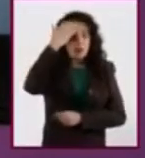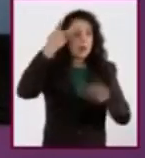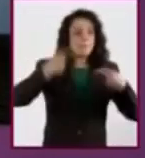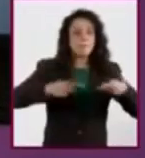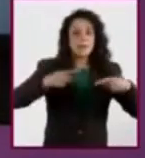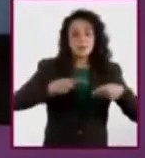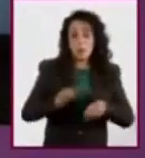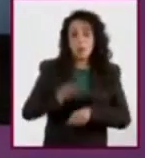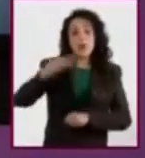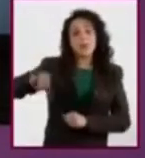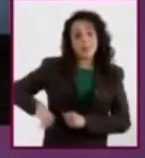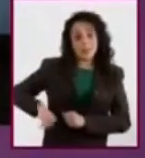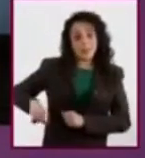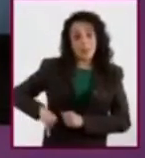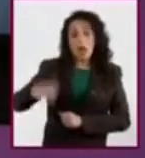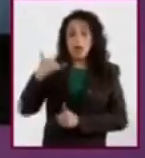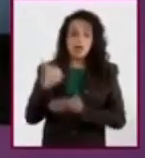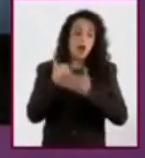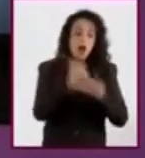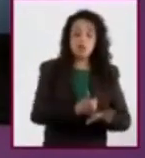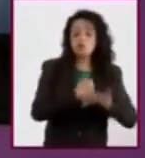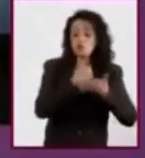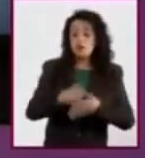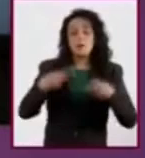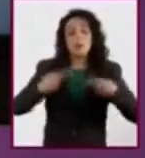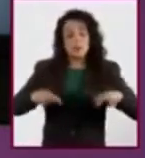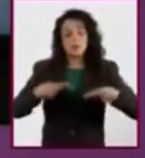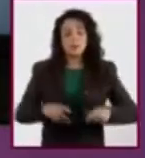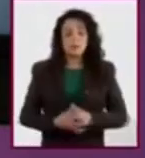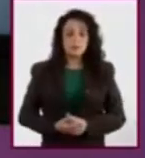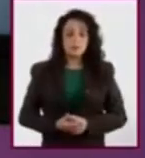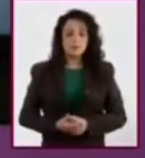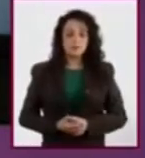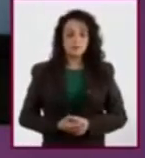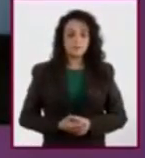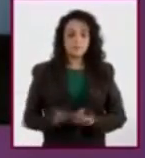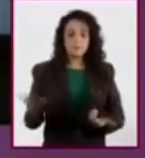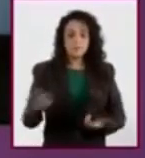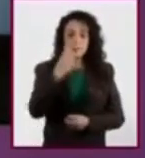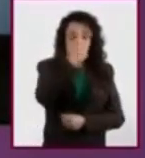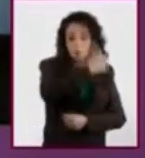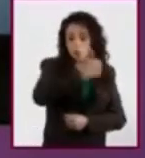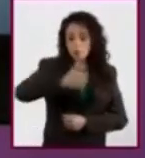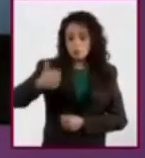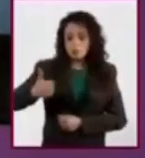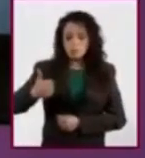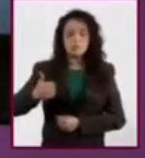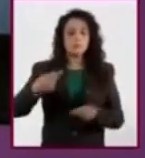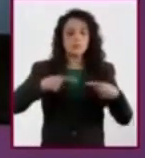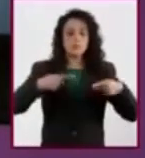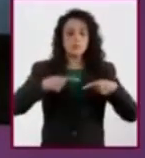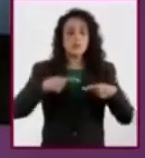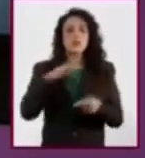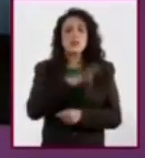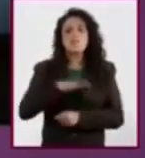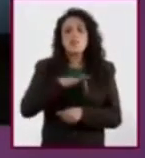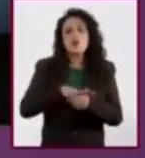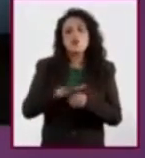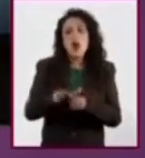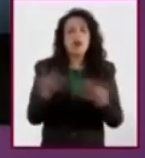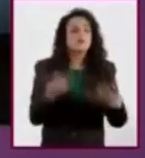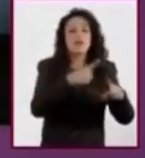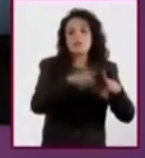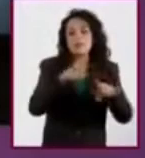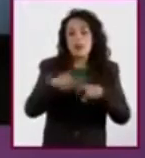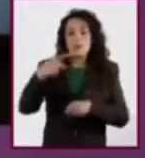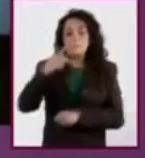personas interesantes y ayudando a los demás. A cada uno nos hacen felices cosas diferentes, pero todos